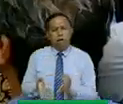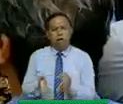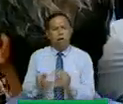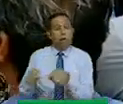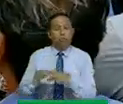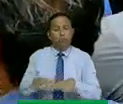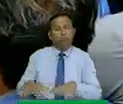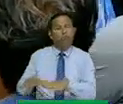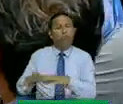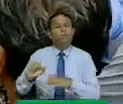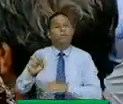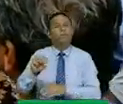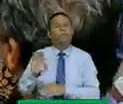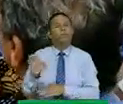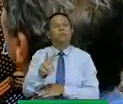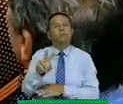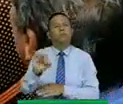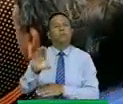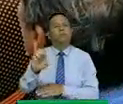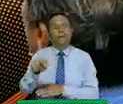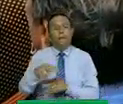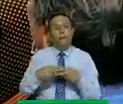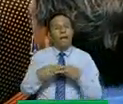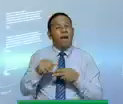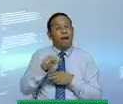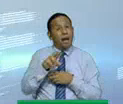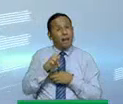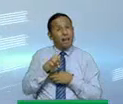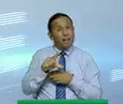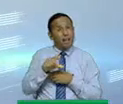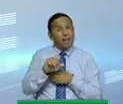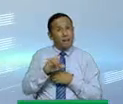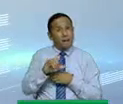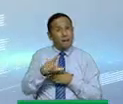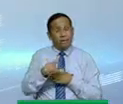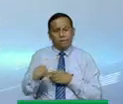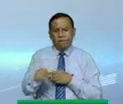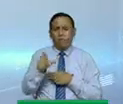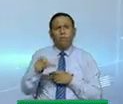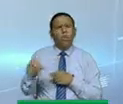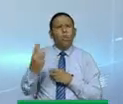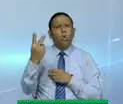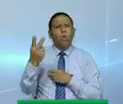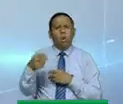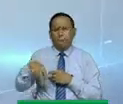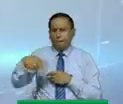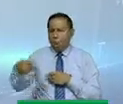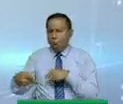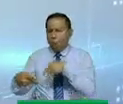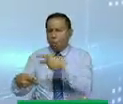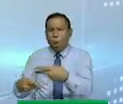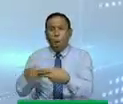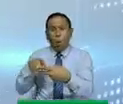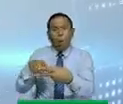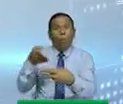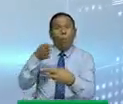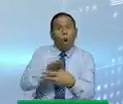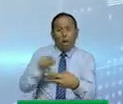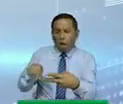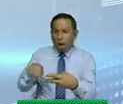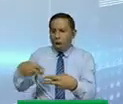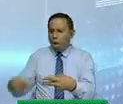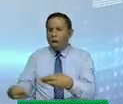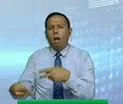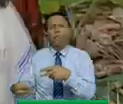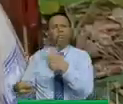San Vicente del Jobo, en el cantón Arenillas, fueron hallados los cuerpos de dos personas, quienes presentaban signos de tortura e impactos de